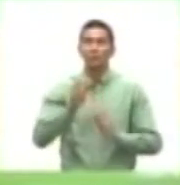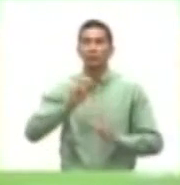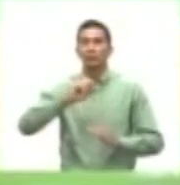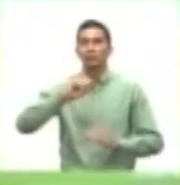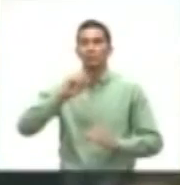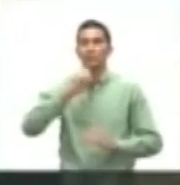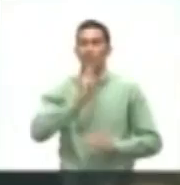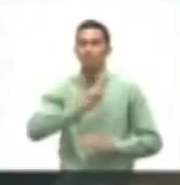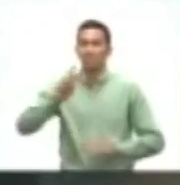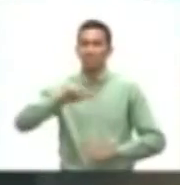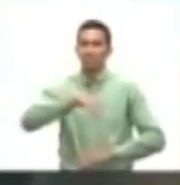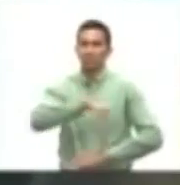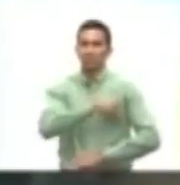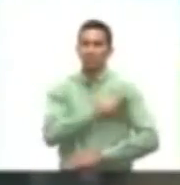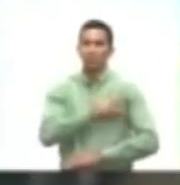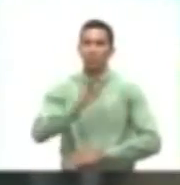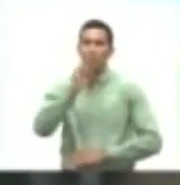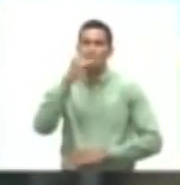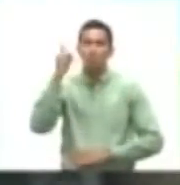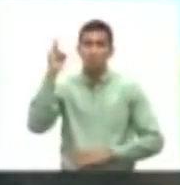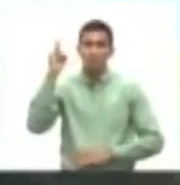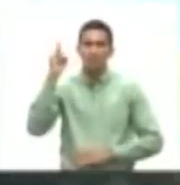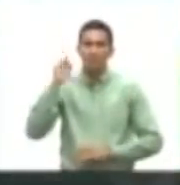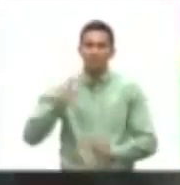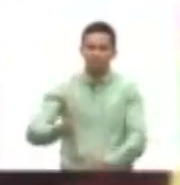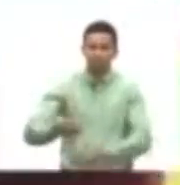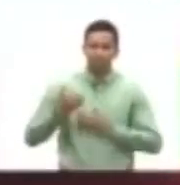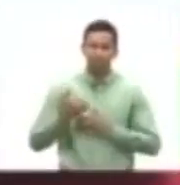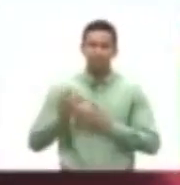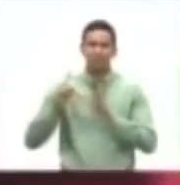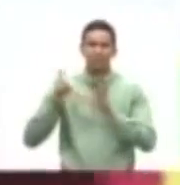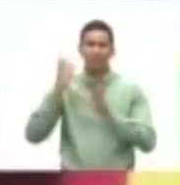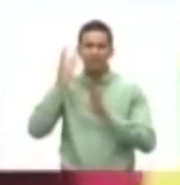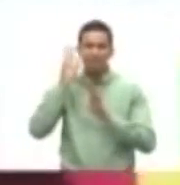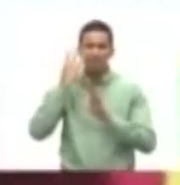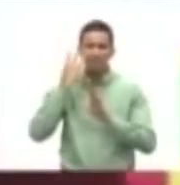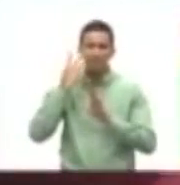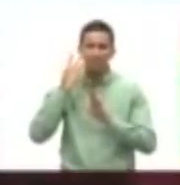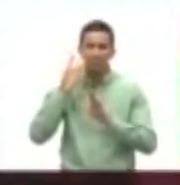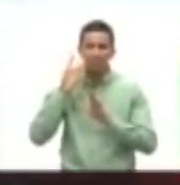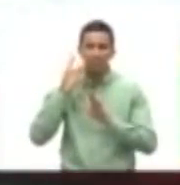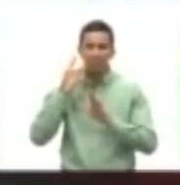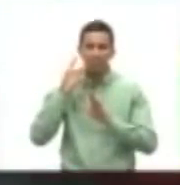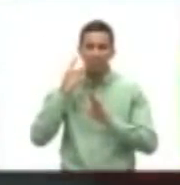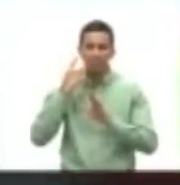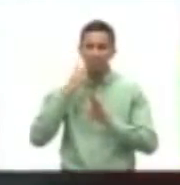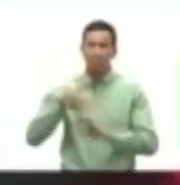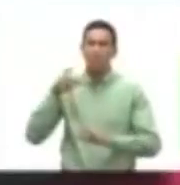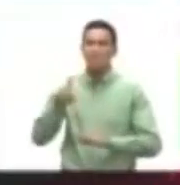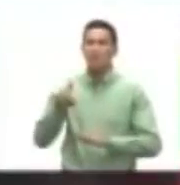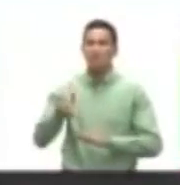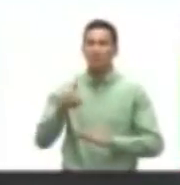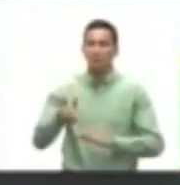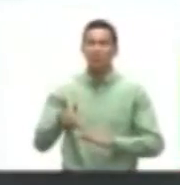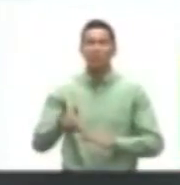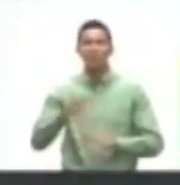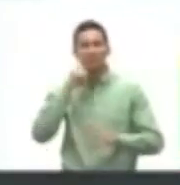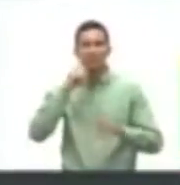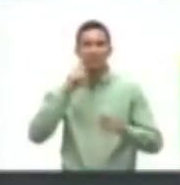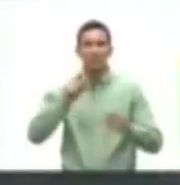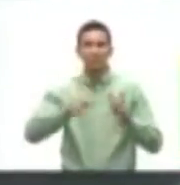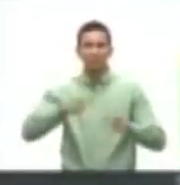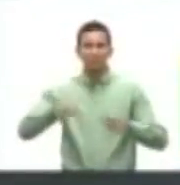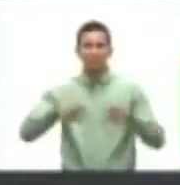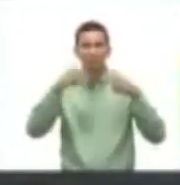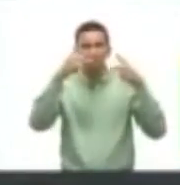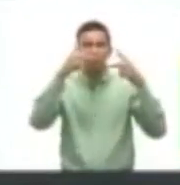de 6 días de haber sido secuestrado por un grupo de mineros que desde hace varios días protestan buscando cambios en la ley minera. Fuentes